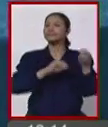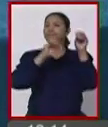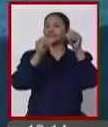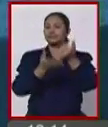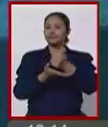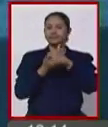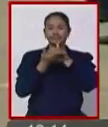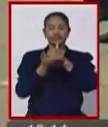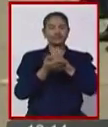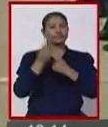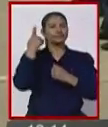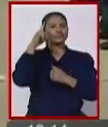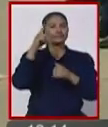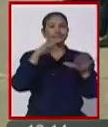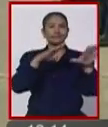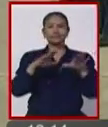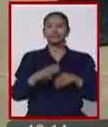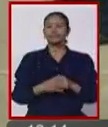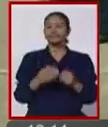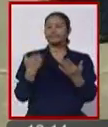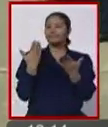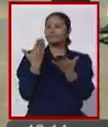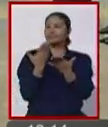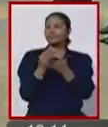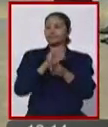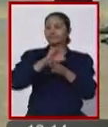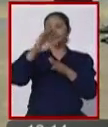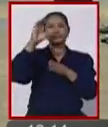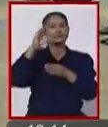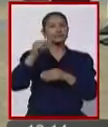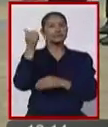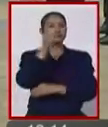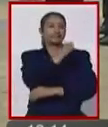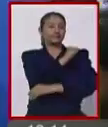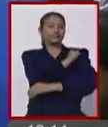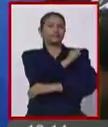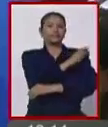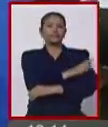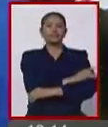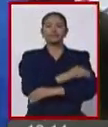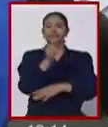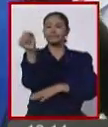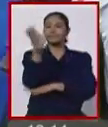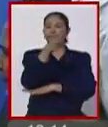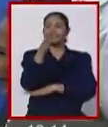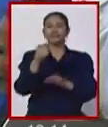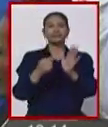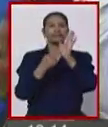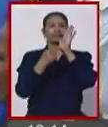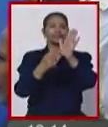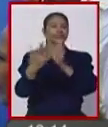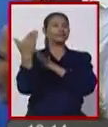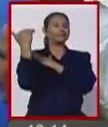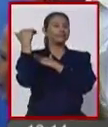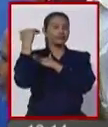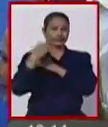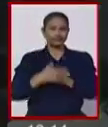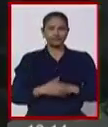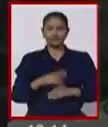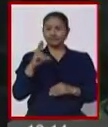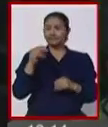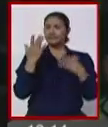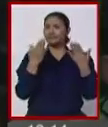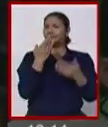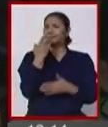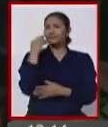su granito de arena para así poder llegar a cumplir con los 10 kilómetros de bandera que va a presentar Santa Cruz. Aquí no